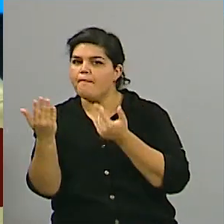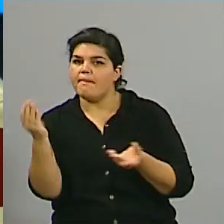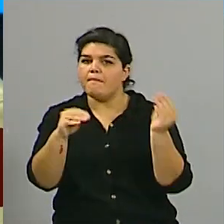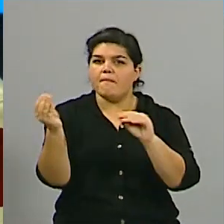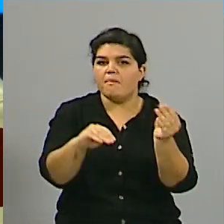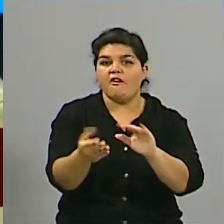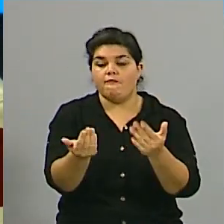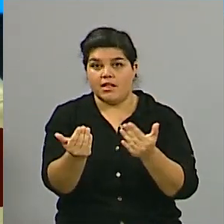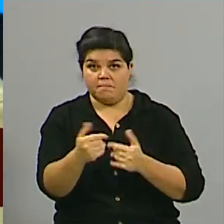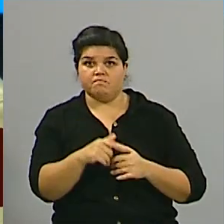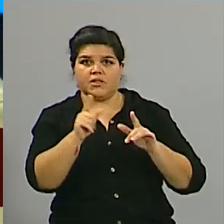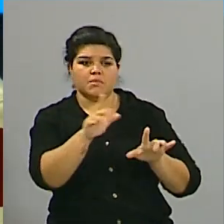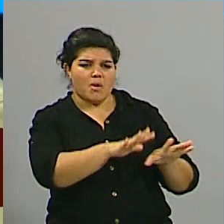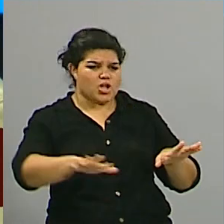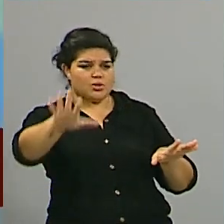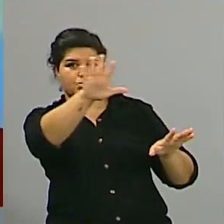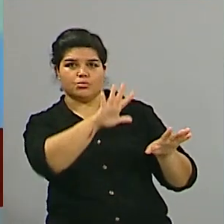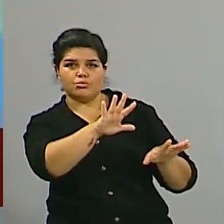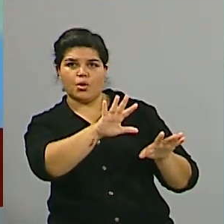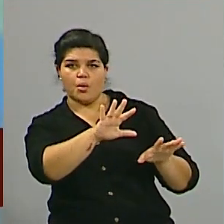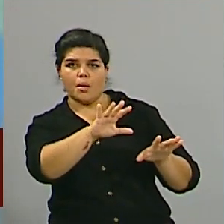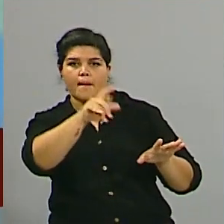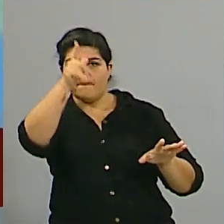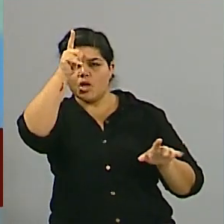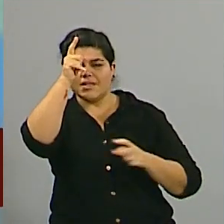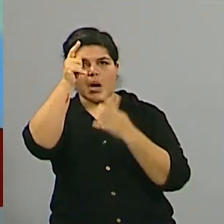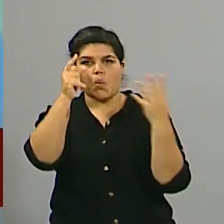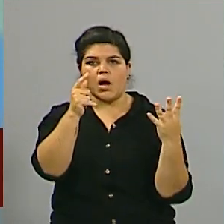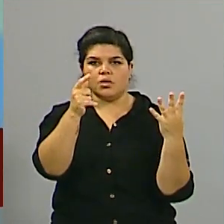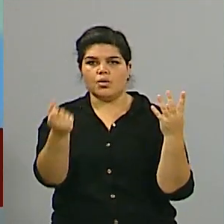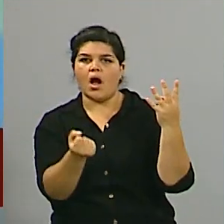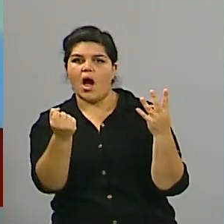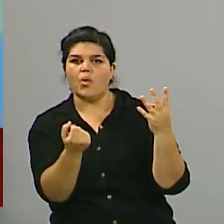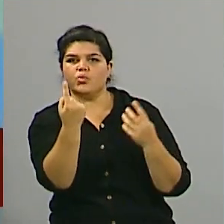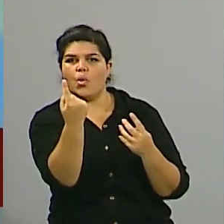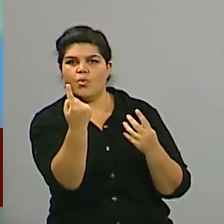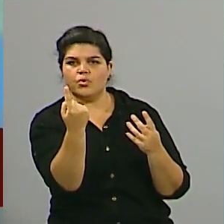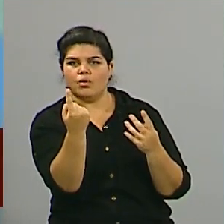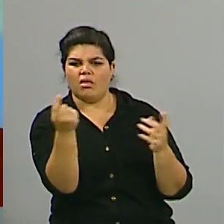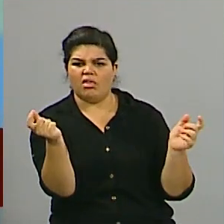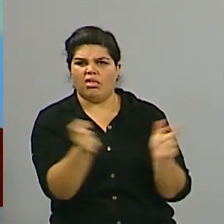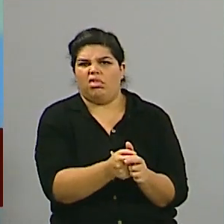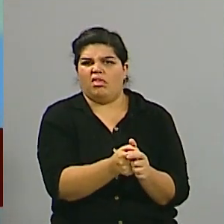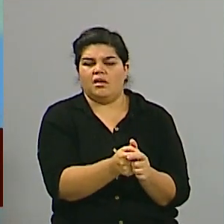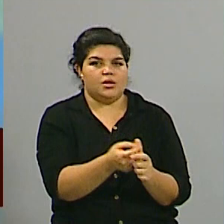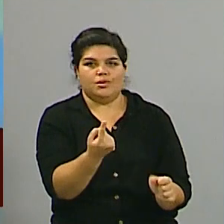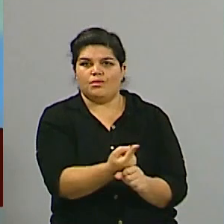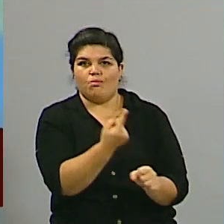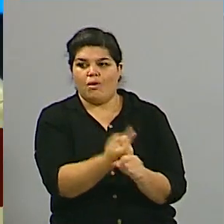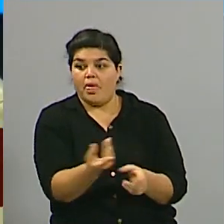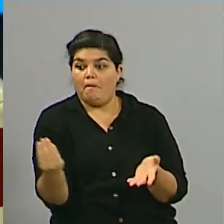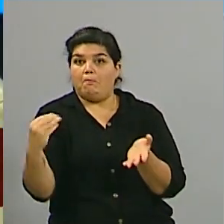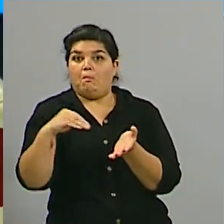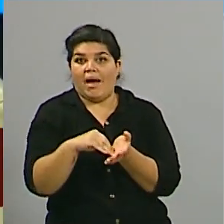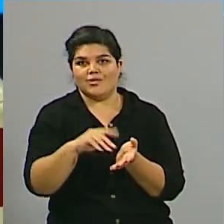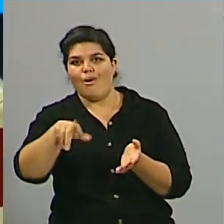y un solo móvil. Y decía, nosotros un policía podríamos subirlo a un móvil, como sucede en algunos otros departamentos con los cuerpos de preventores. Bueno, la